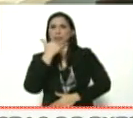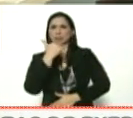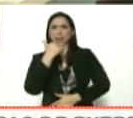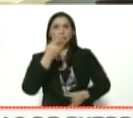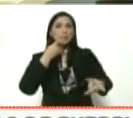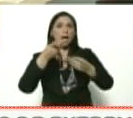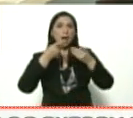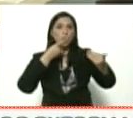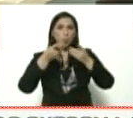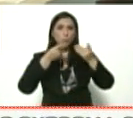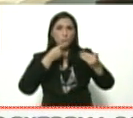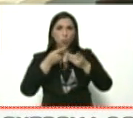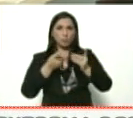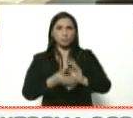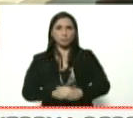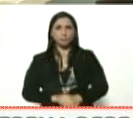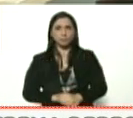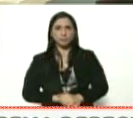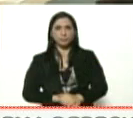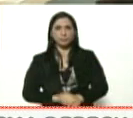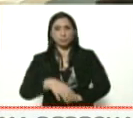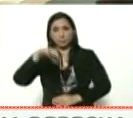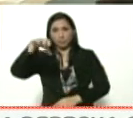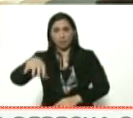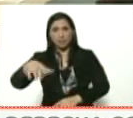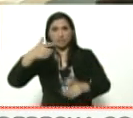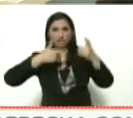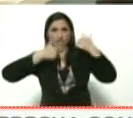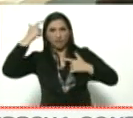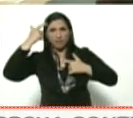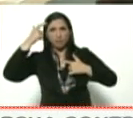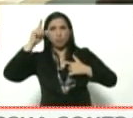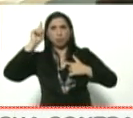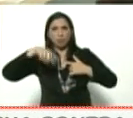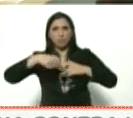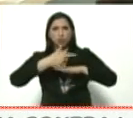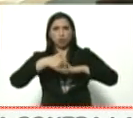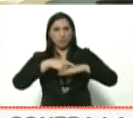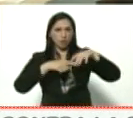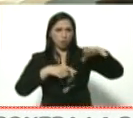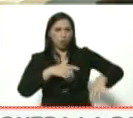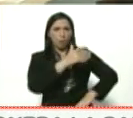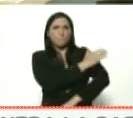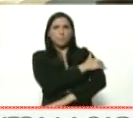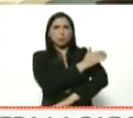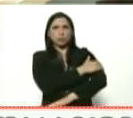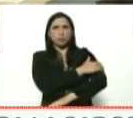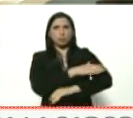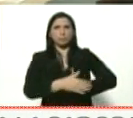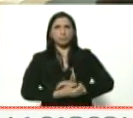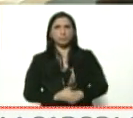diálogo entre el chavismo, entre el gobierno y la oposición? Hasta se llegó a un principio de